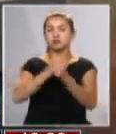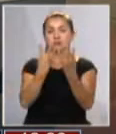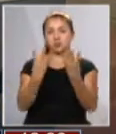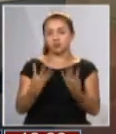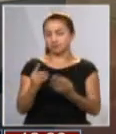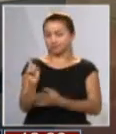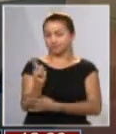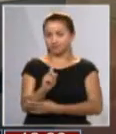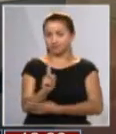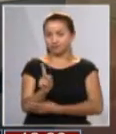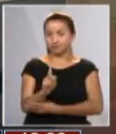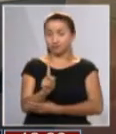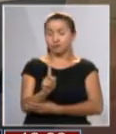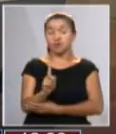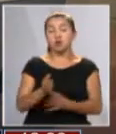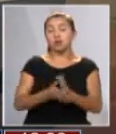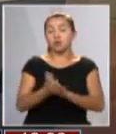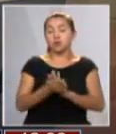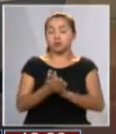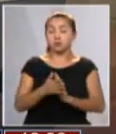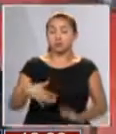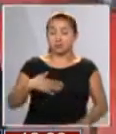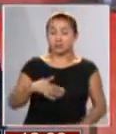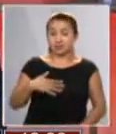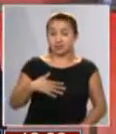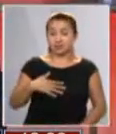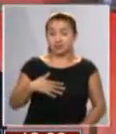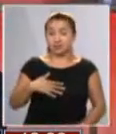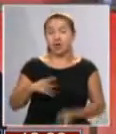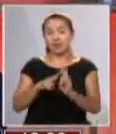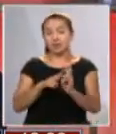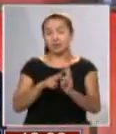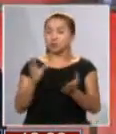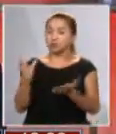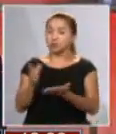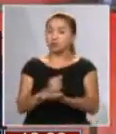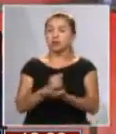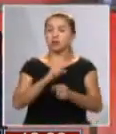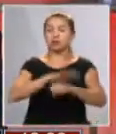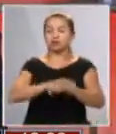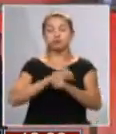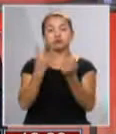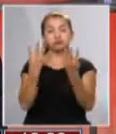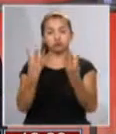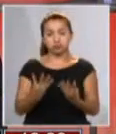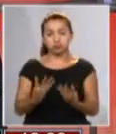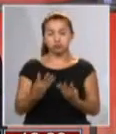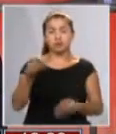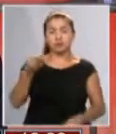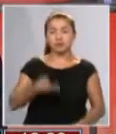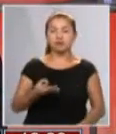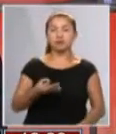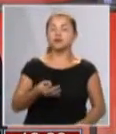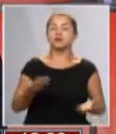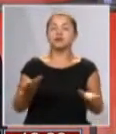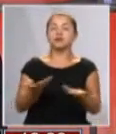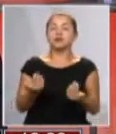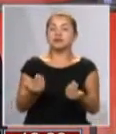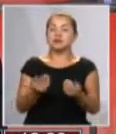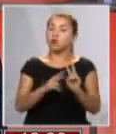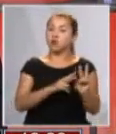efectiva. Si se quisiera establecer o llegar a una pena de prisión efectiva, lo que habría